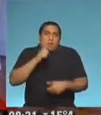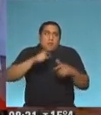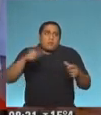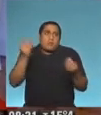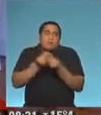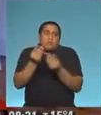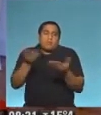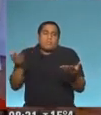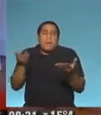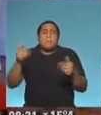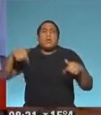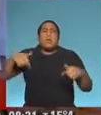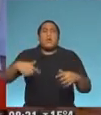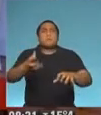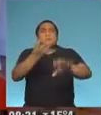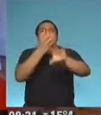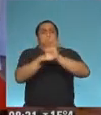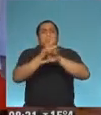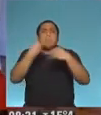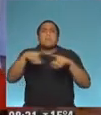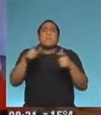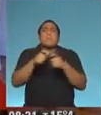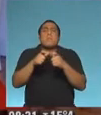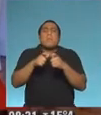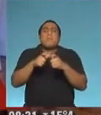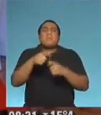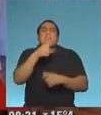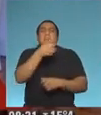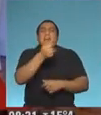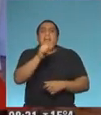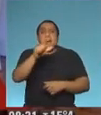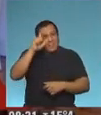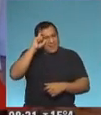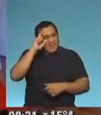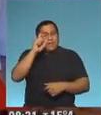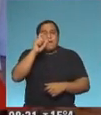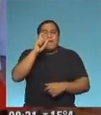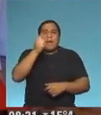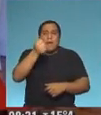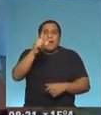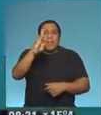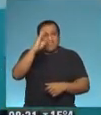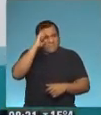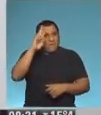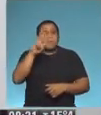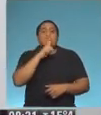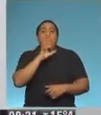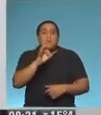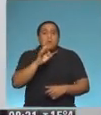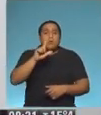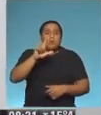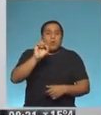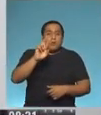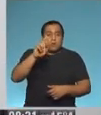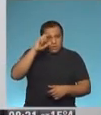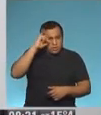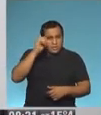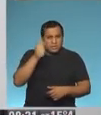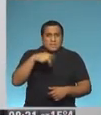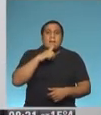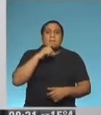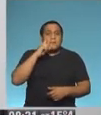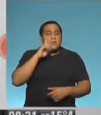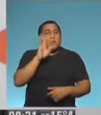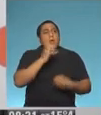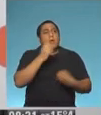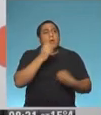Por eso vamos a estar en contacto hoy para comenzar este programa con el doctor Alberto Lorenzatti. Alberto, ¿cómo te va acá? Natalia Paratore, bienvenido, un